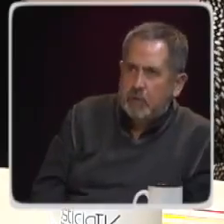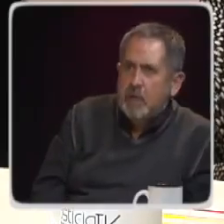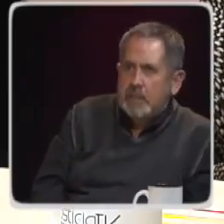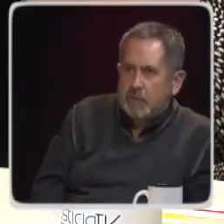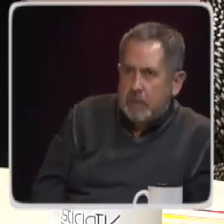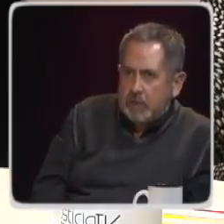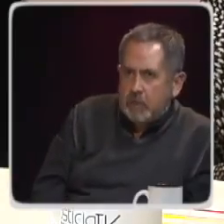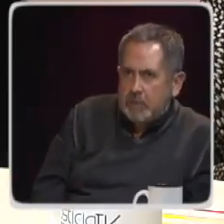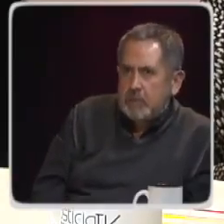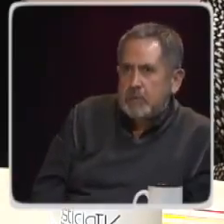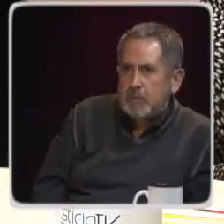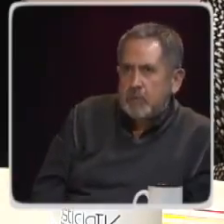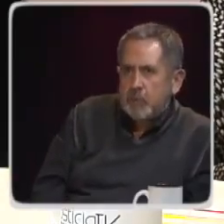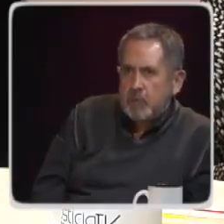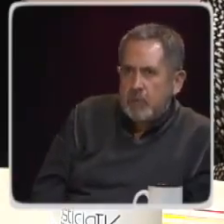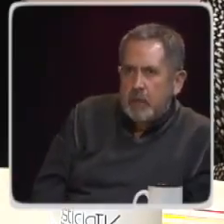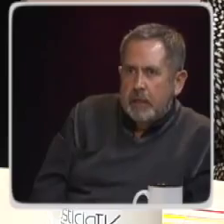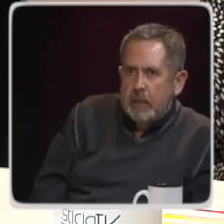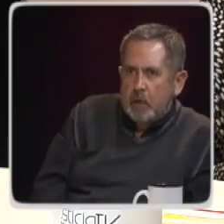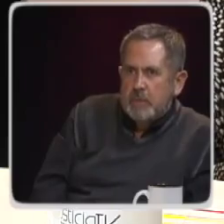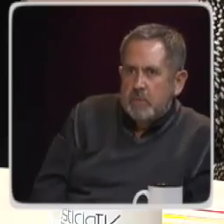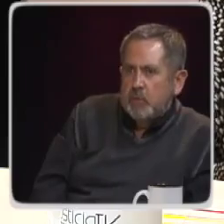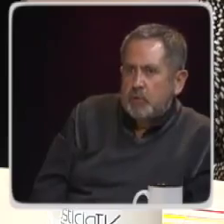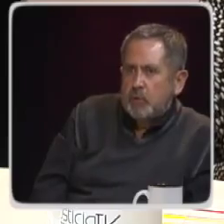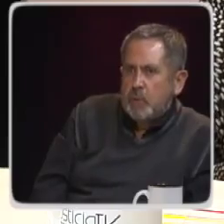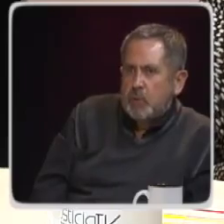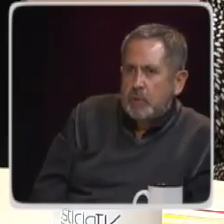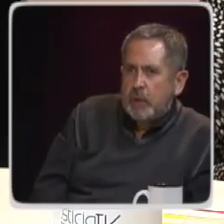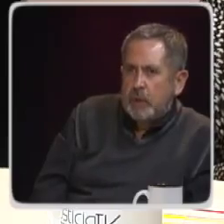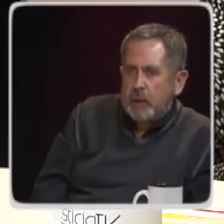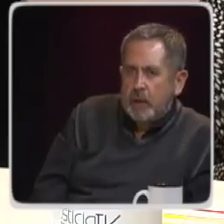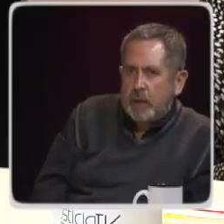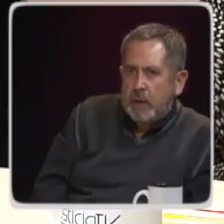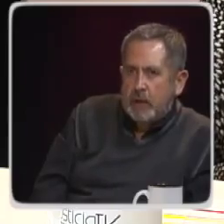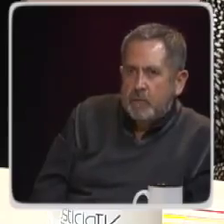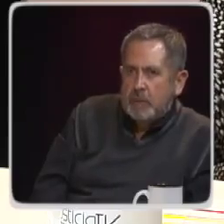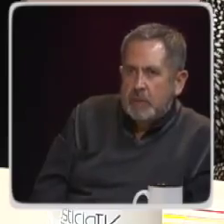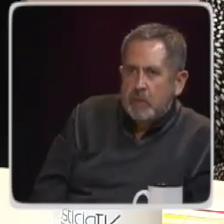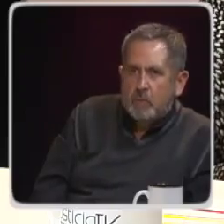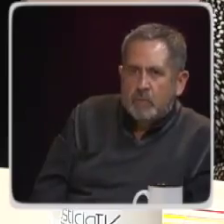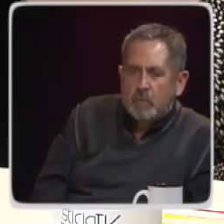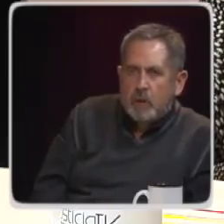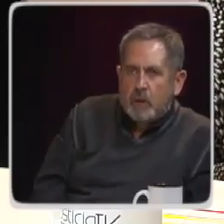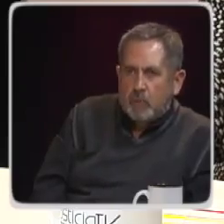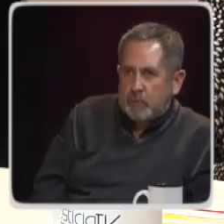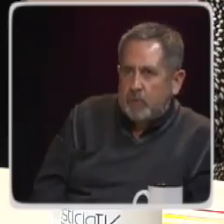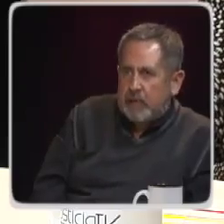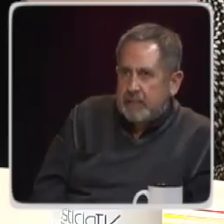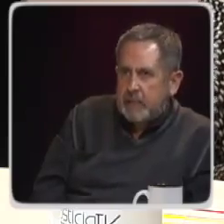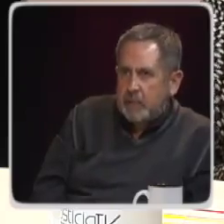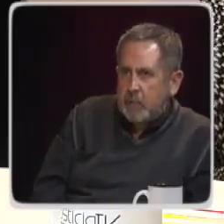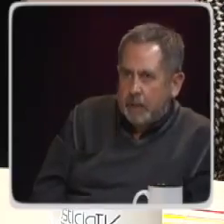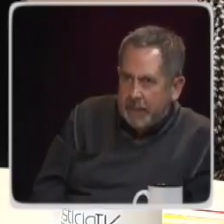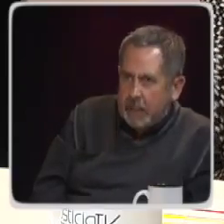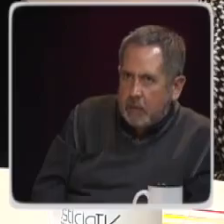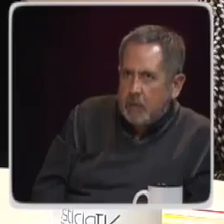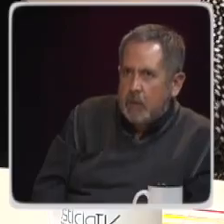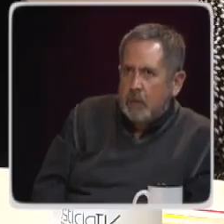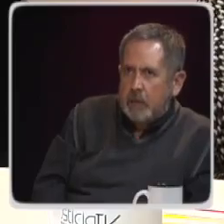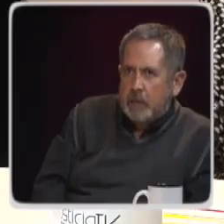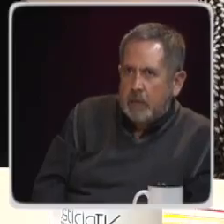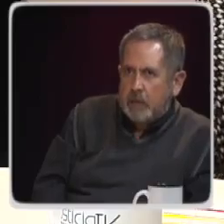compañeros diputados que presiden cámaras o que van a tomar decisiones, están en la mejor decisión por primera vez de abrir el presupuesto, de dar las partidas